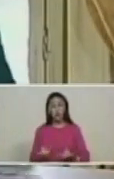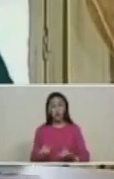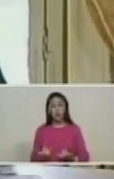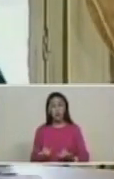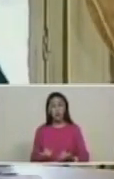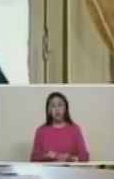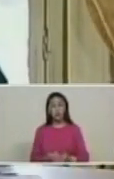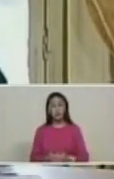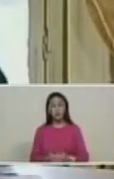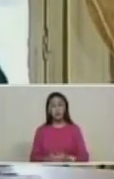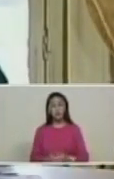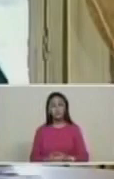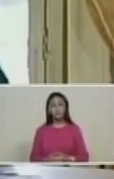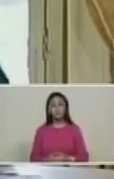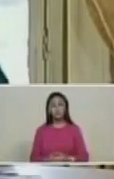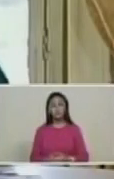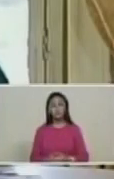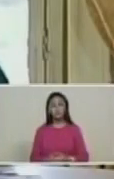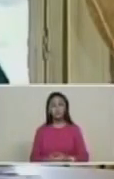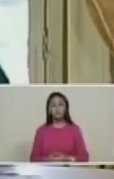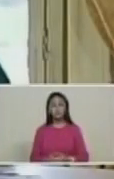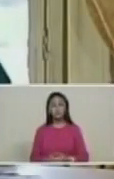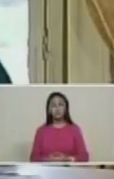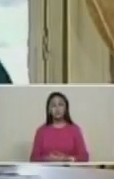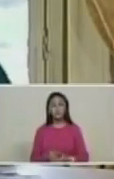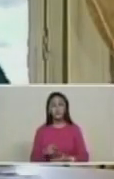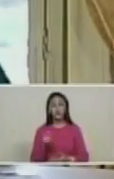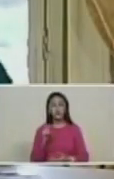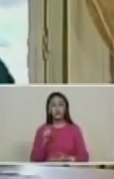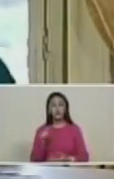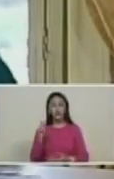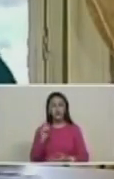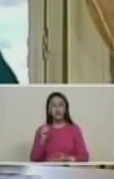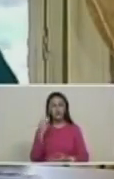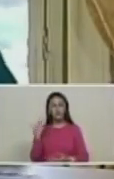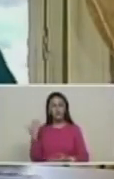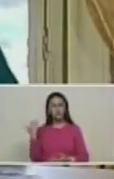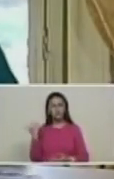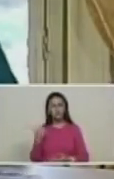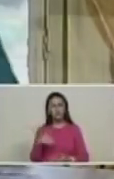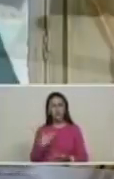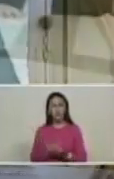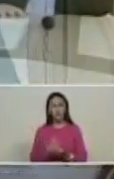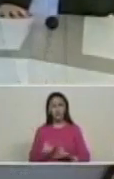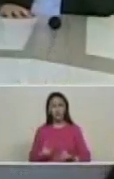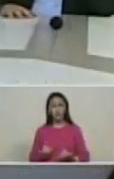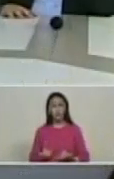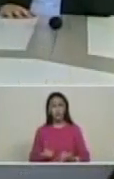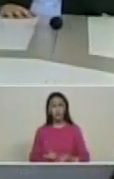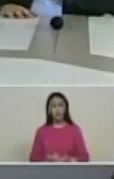dijo, en las tesis de Feuerbach, hasta ahora